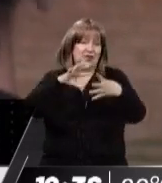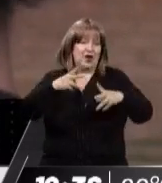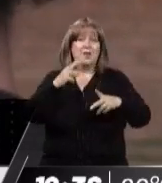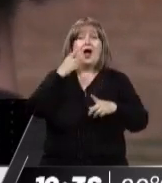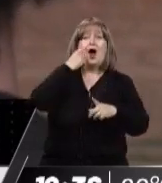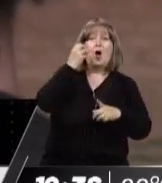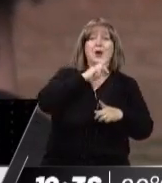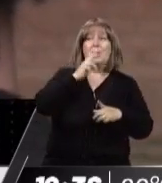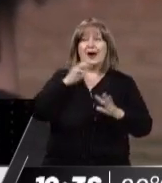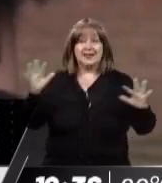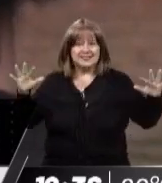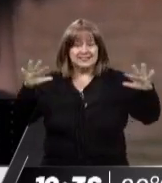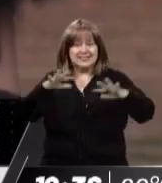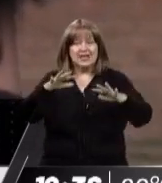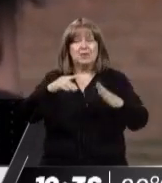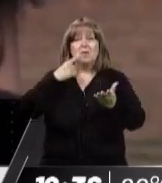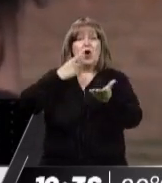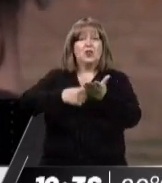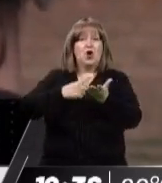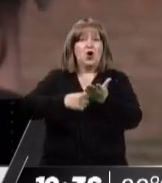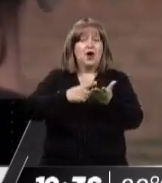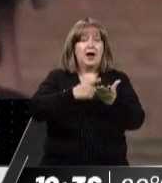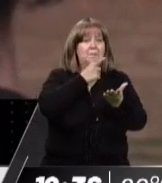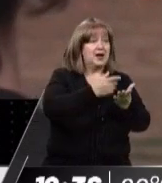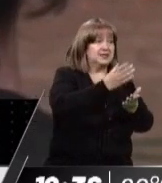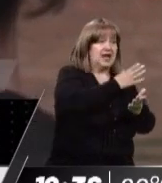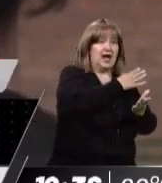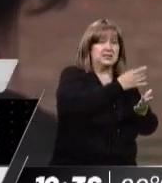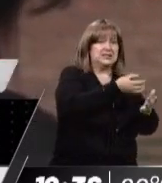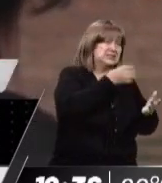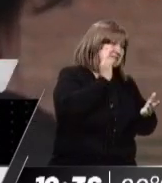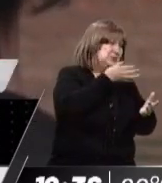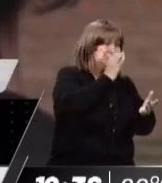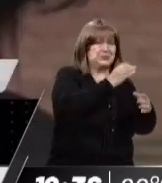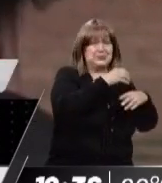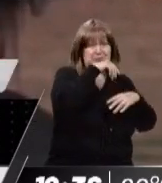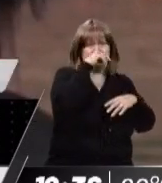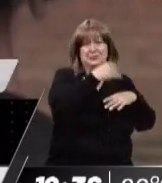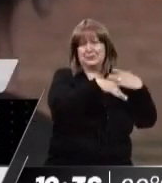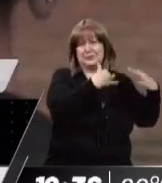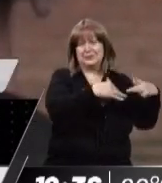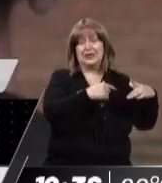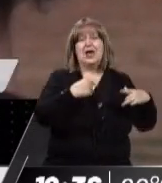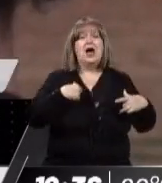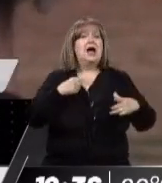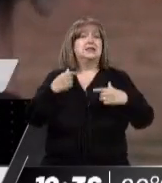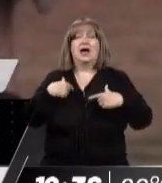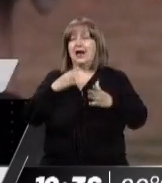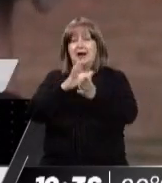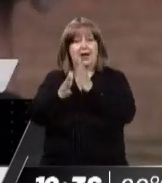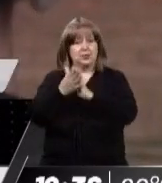hombres y mujeres para quienes las drogas se habían convertido en un problema muy grave, y es un programa libre, gratuito